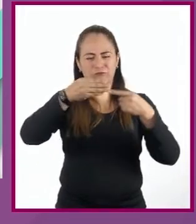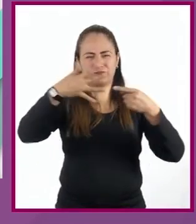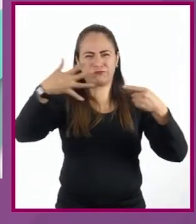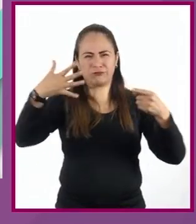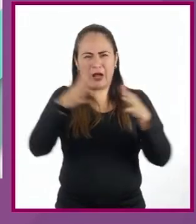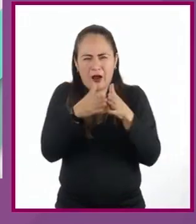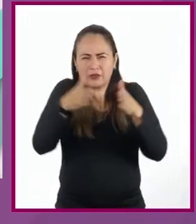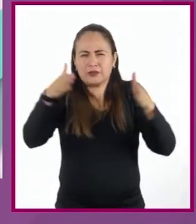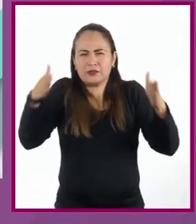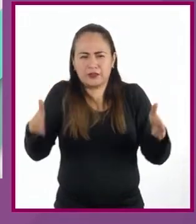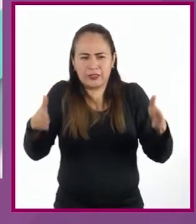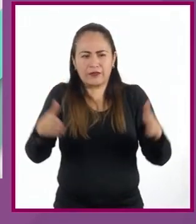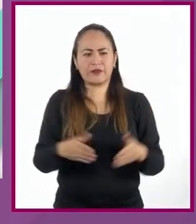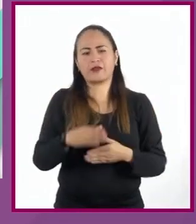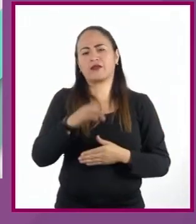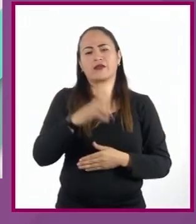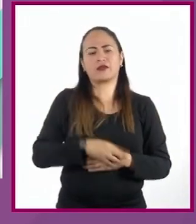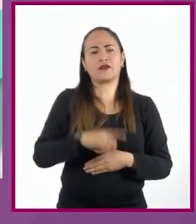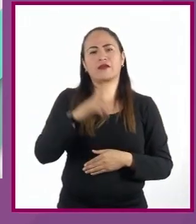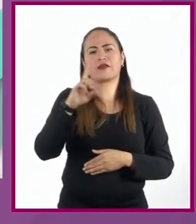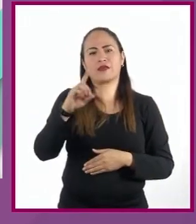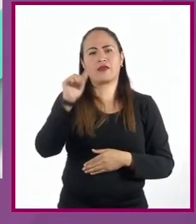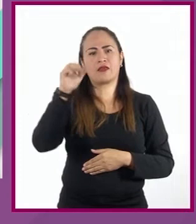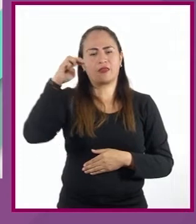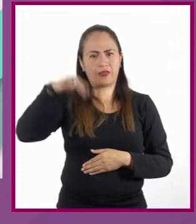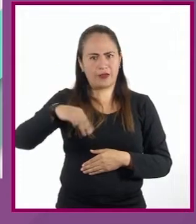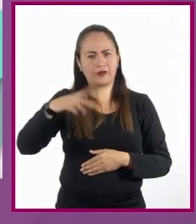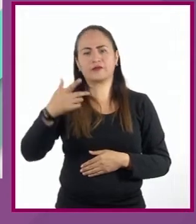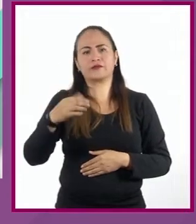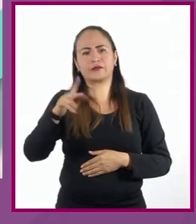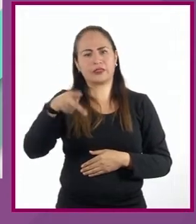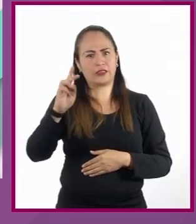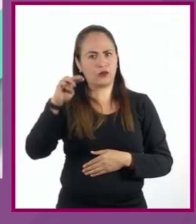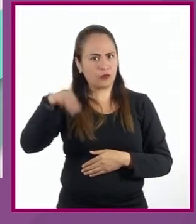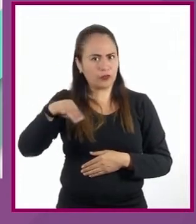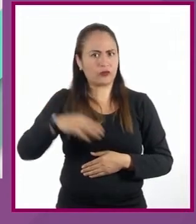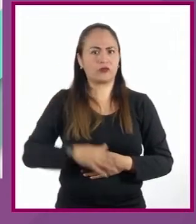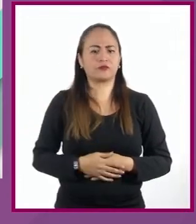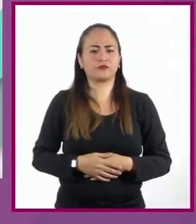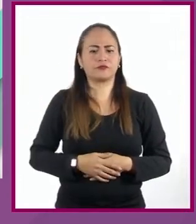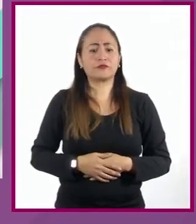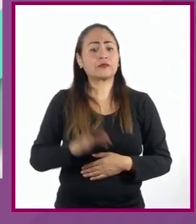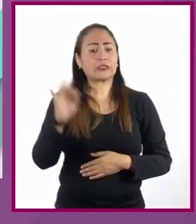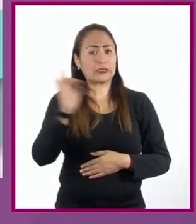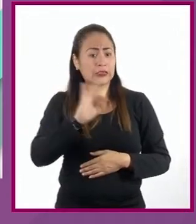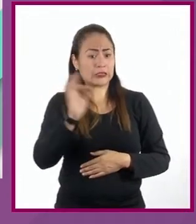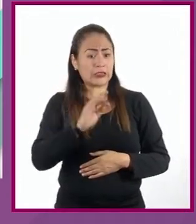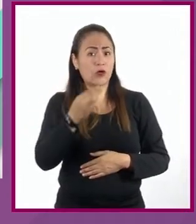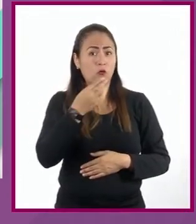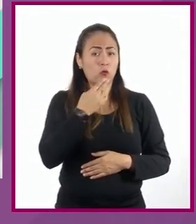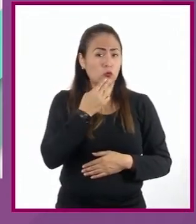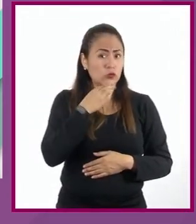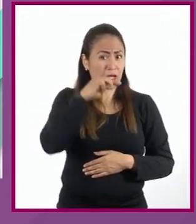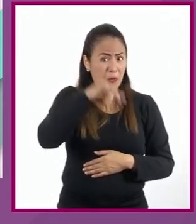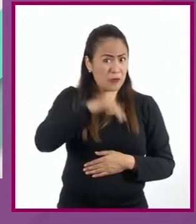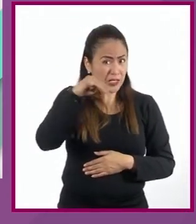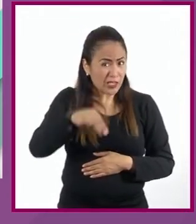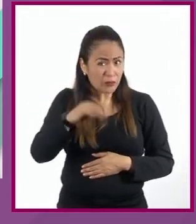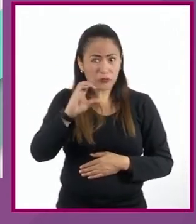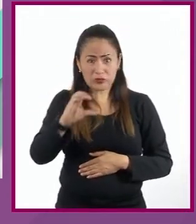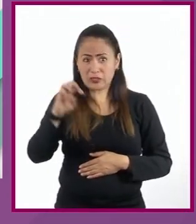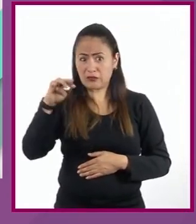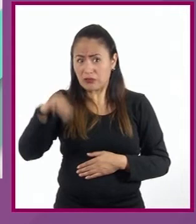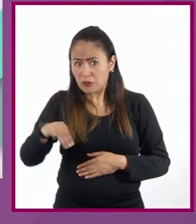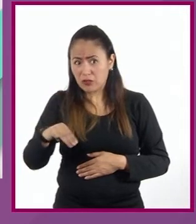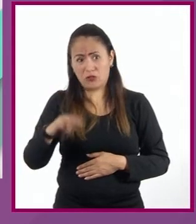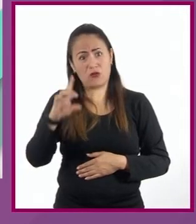metro: decámetro, hectómetro, kilómetro. Observemos que no sería práctico utilizar el milímetro, el centímetro o